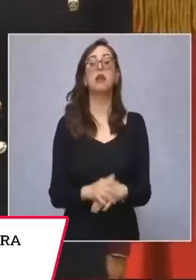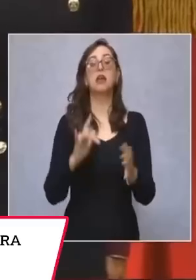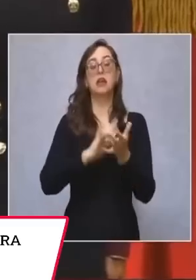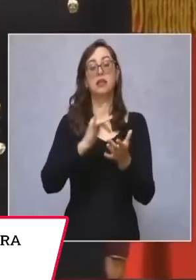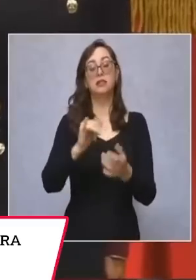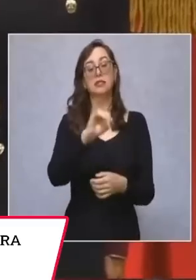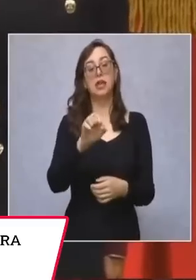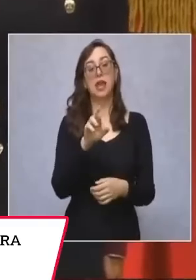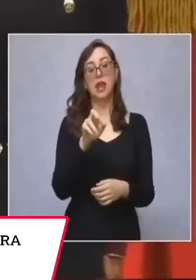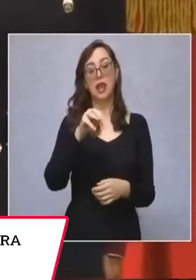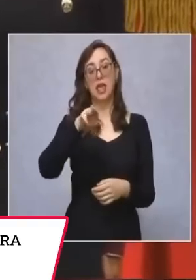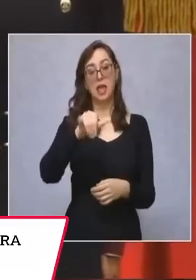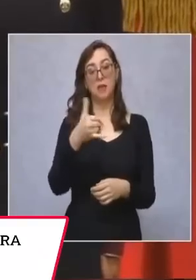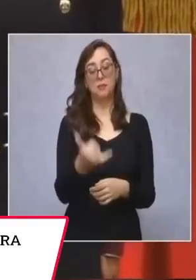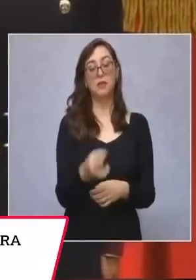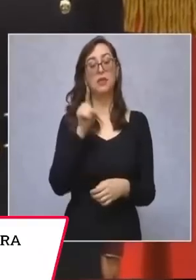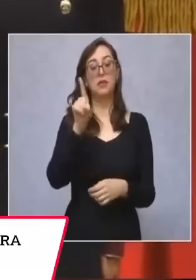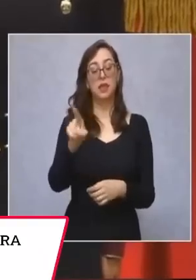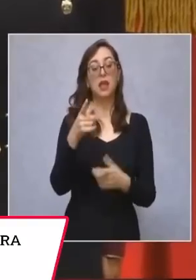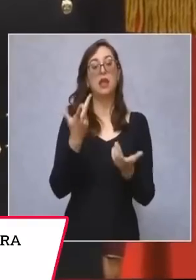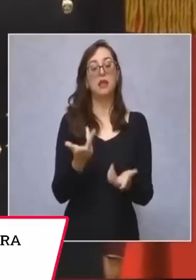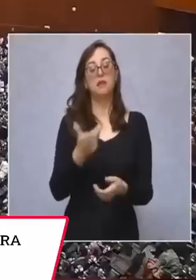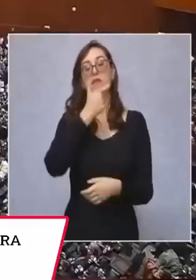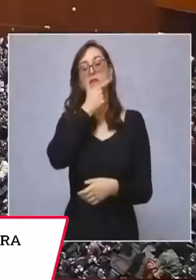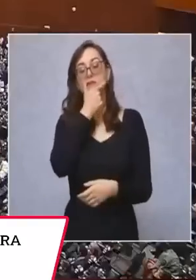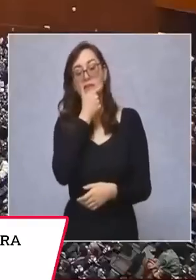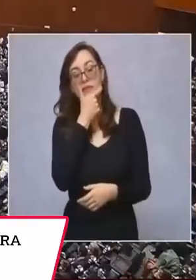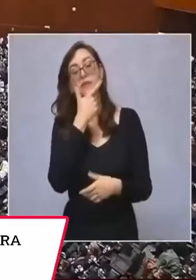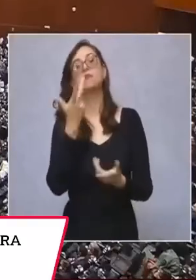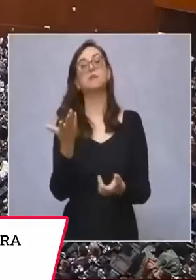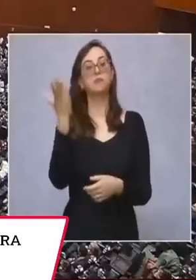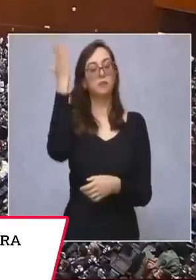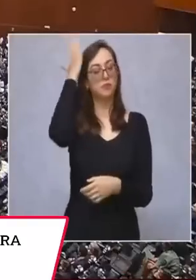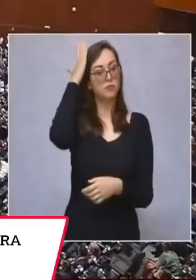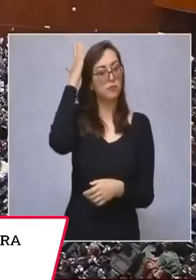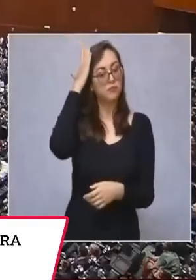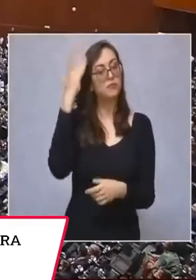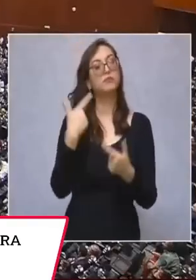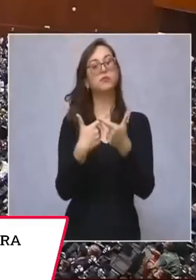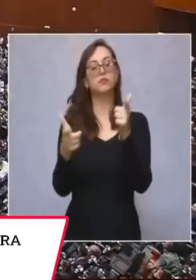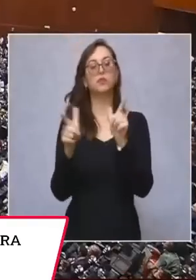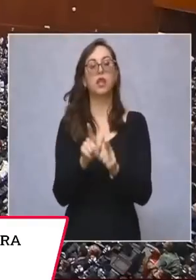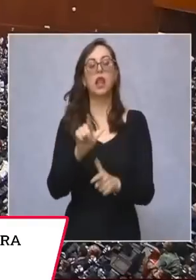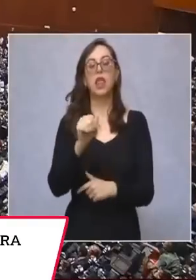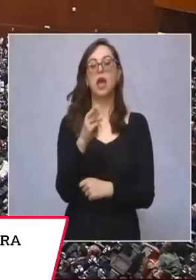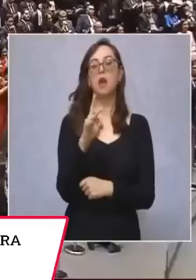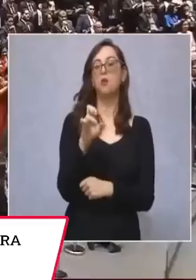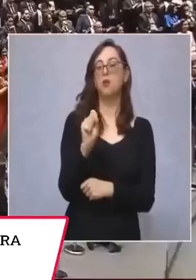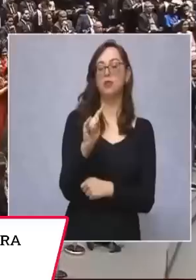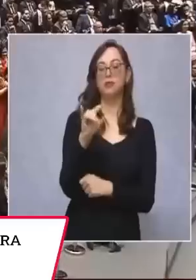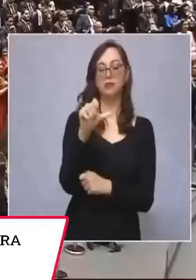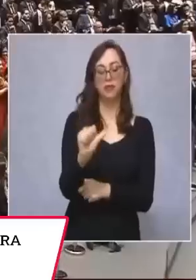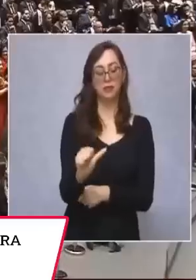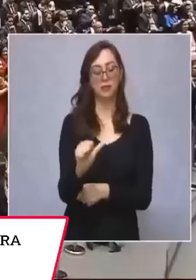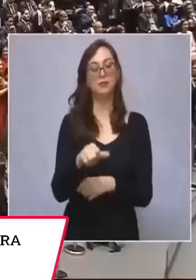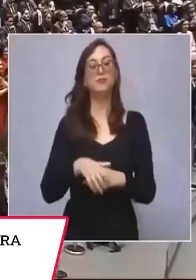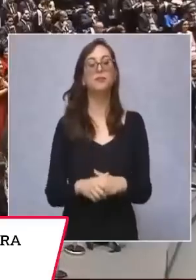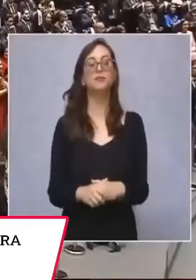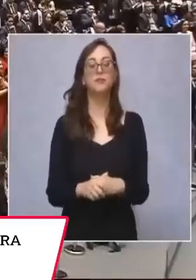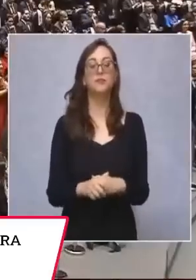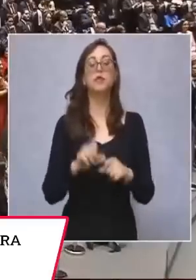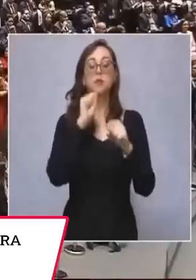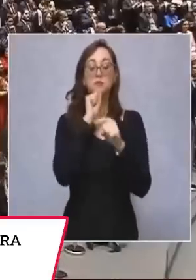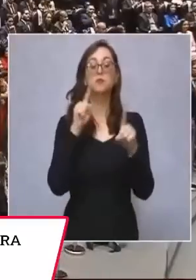frente, ya lo había dicho en el INE, cuando le dan su acta de reconocimiento como presidenta electa,